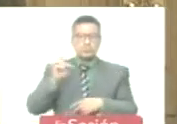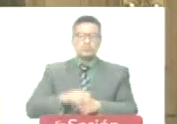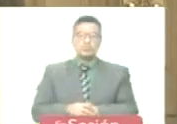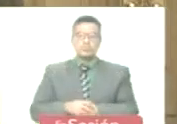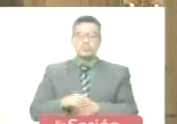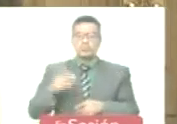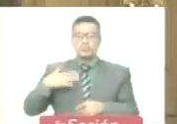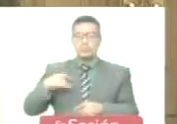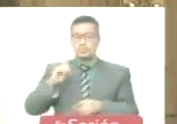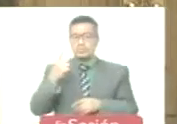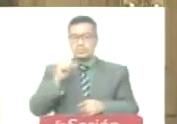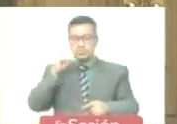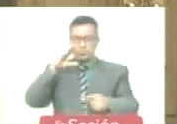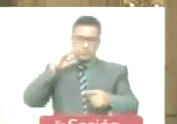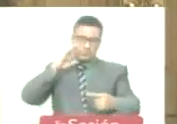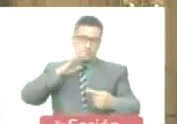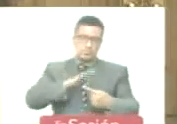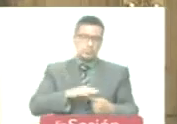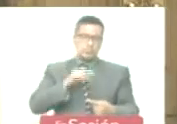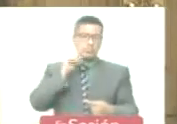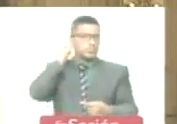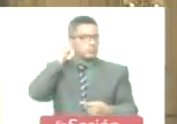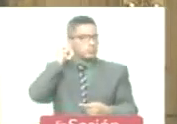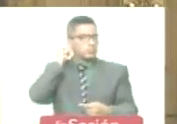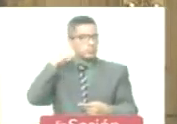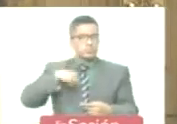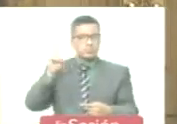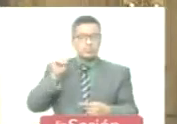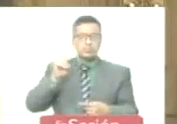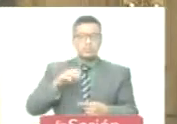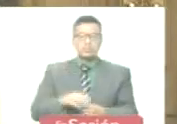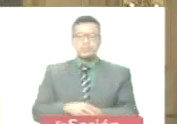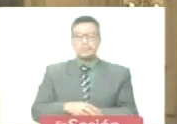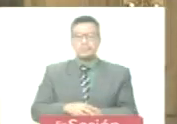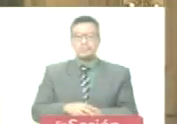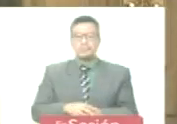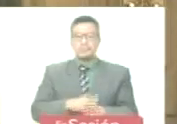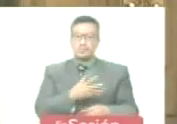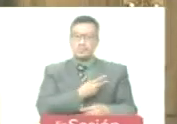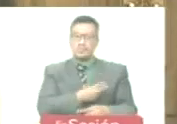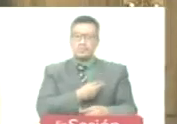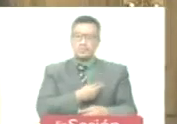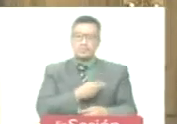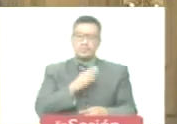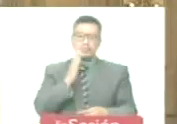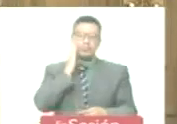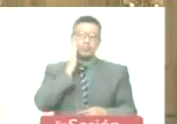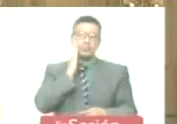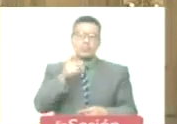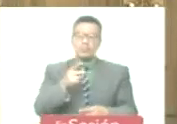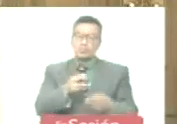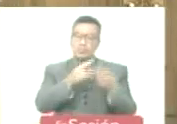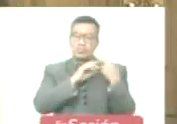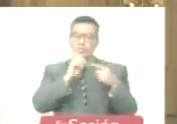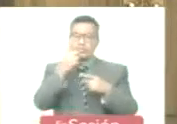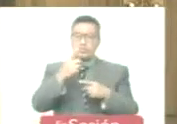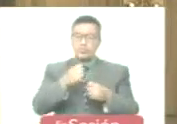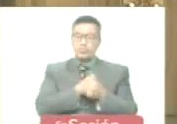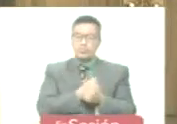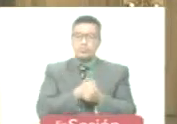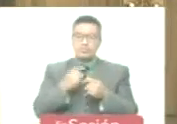siendo uno de los blancos de ataque a la mujer venezolana, y que la lactancia materna ha representado el primer acto